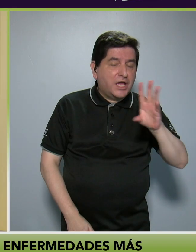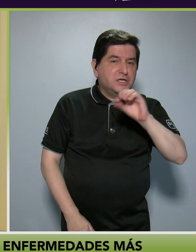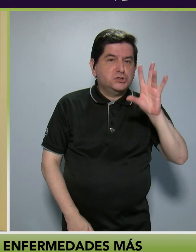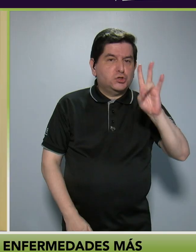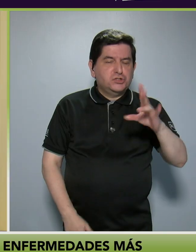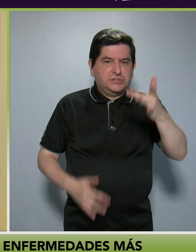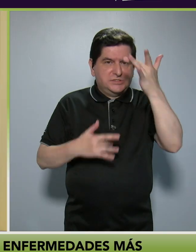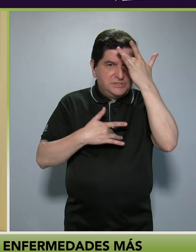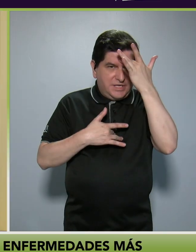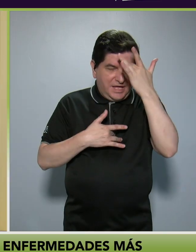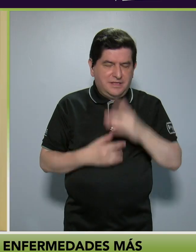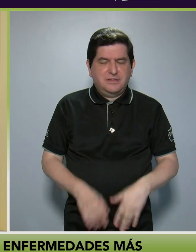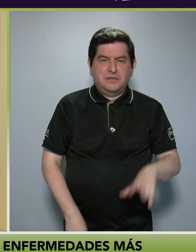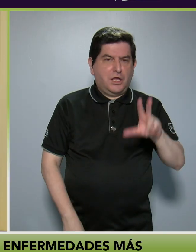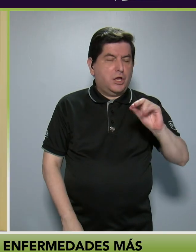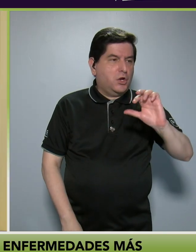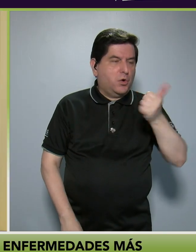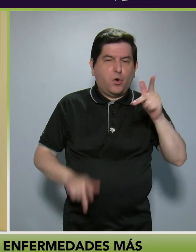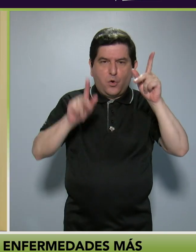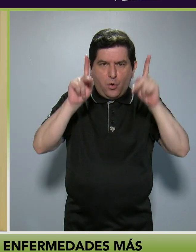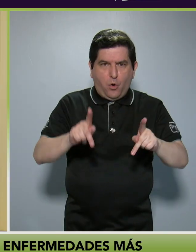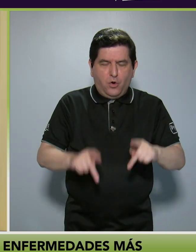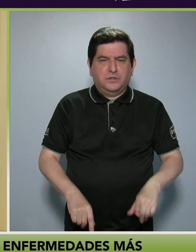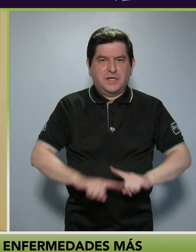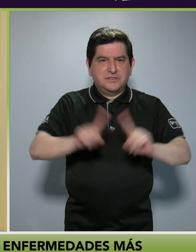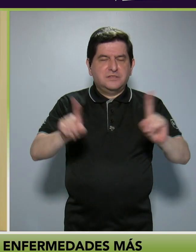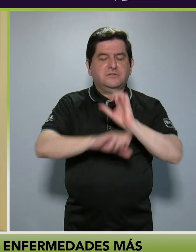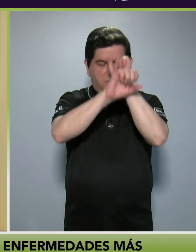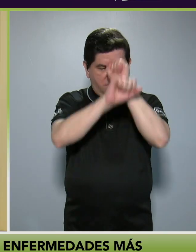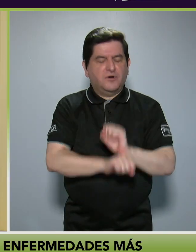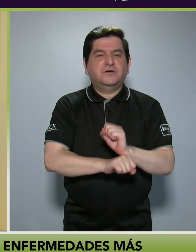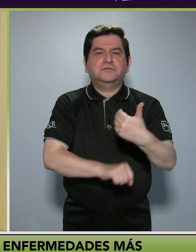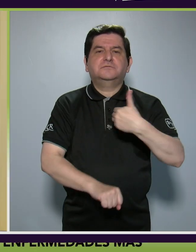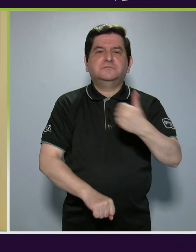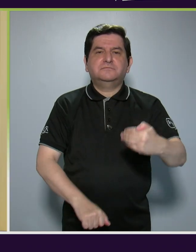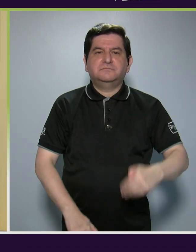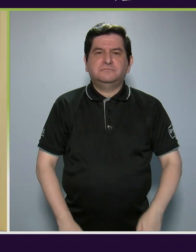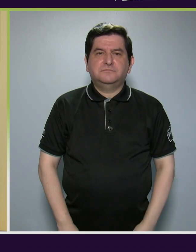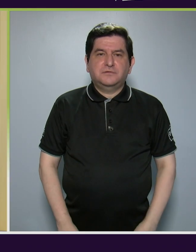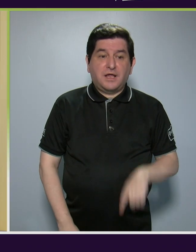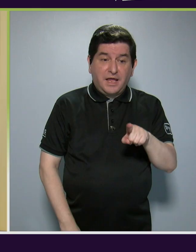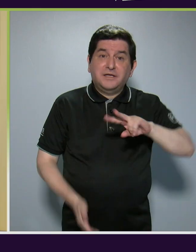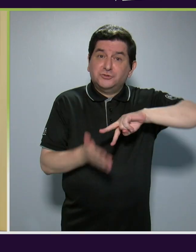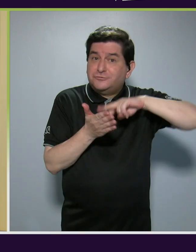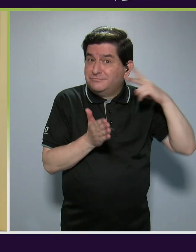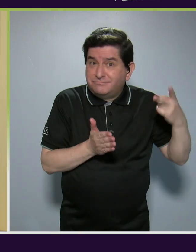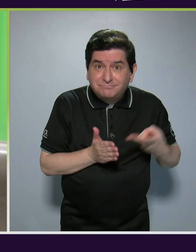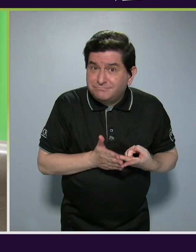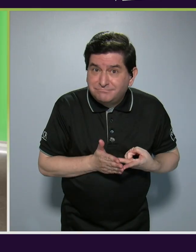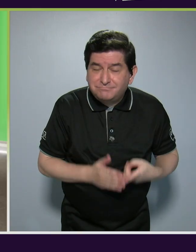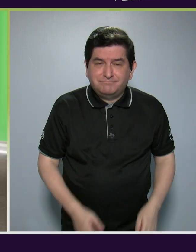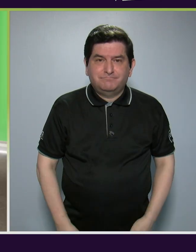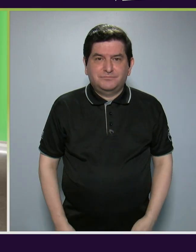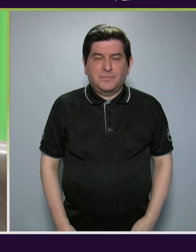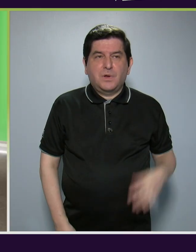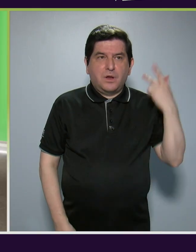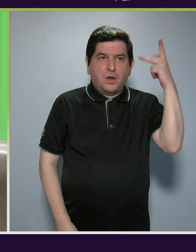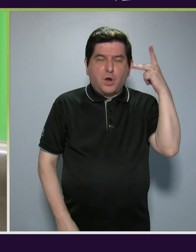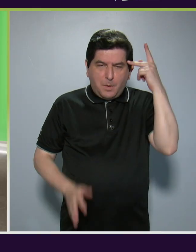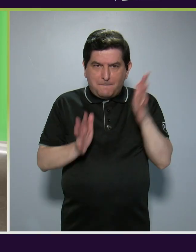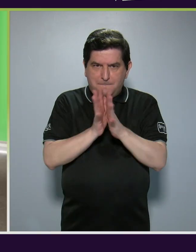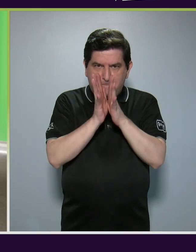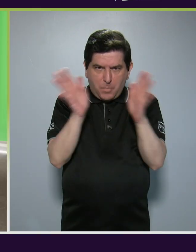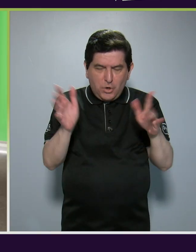versus que las que están teniendo otras personas que seguían otra costumbre. Entonces eso va a implicar medidas de políticas públicas